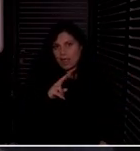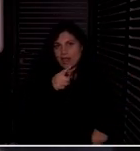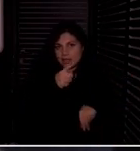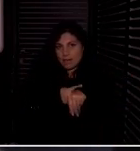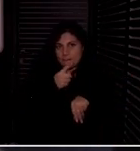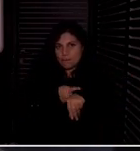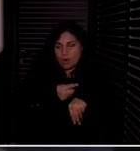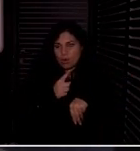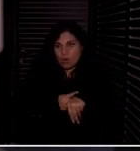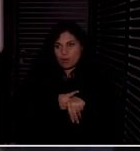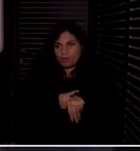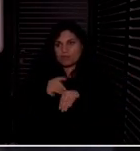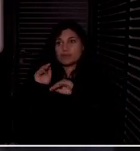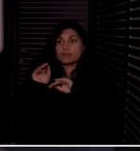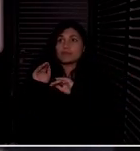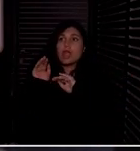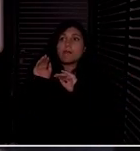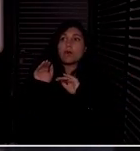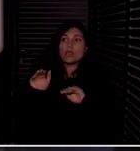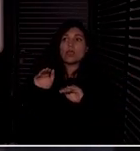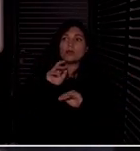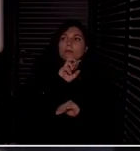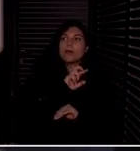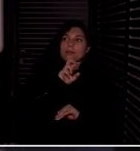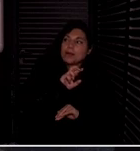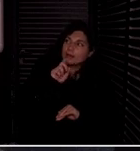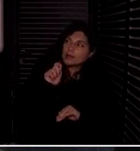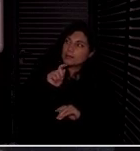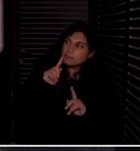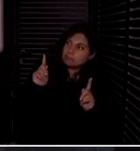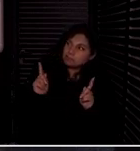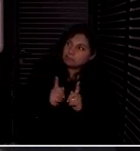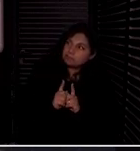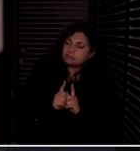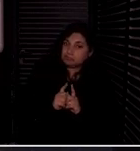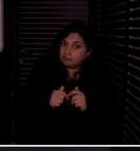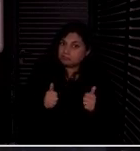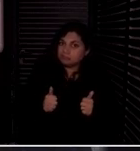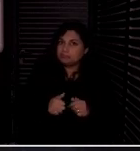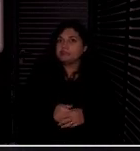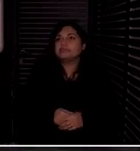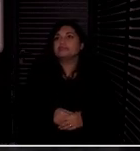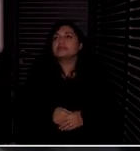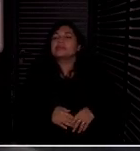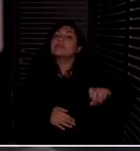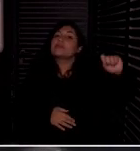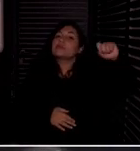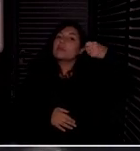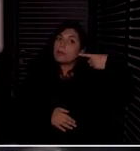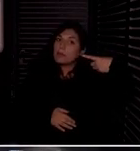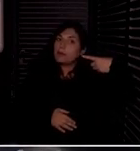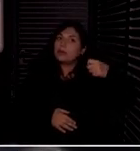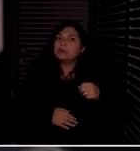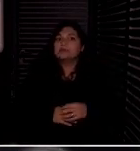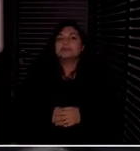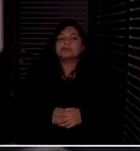vamos a apoyarnos en una presentación muy breve, ¿no?, a este respecto. Primero quisiera empezar...